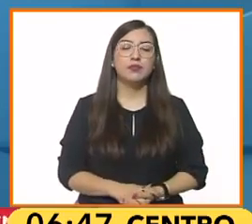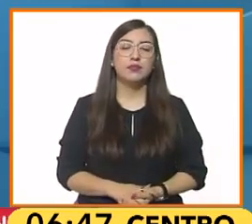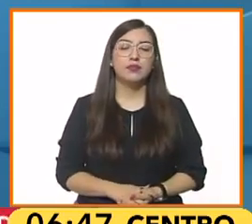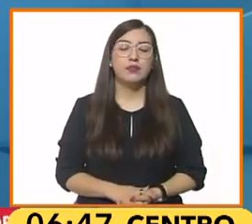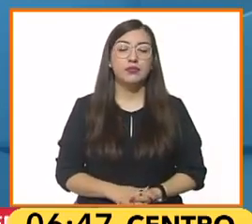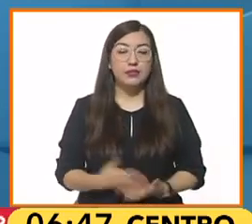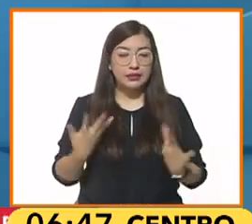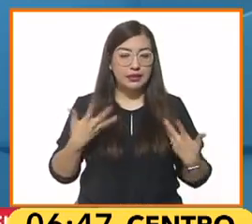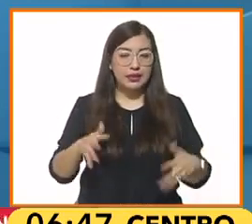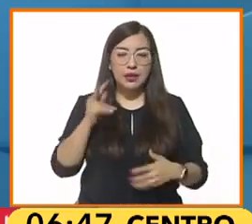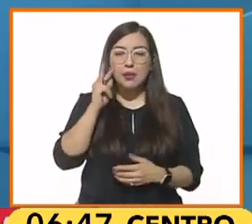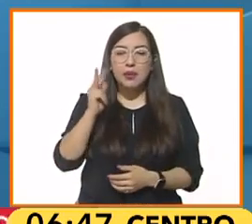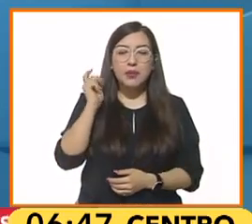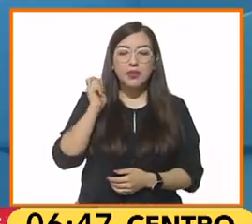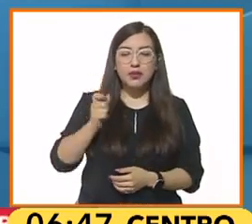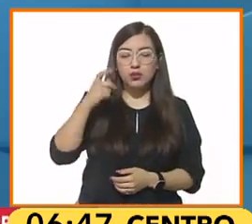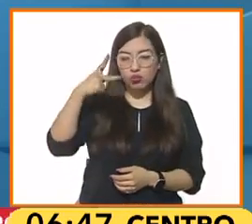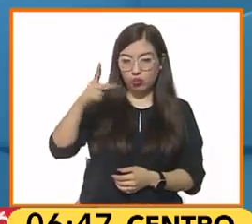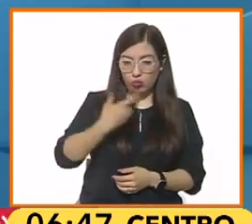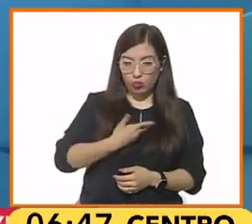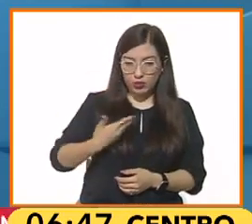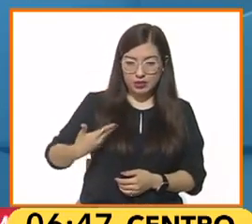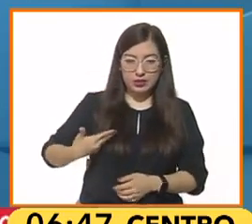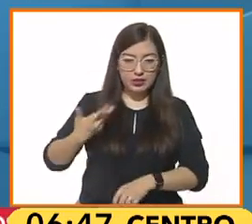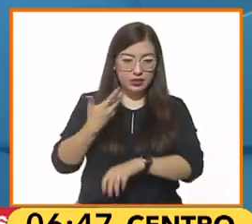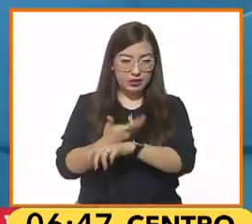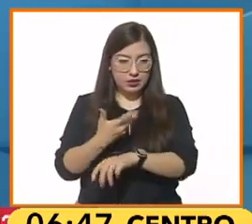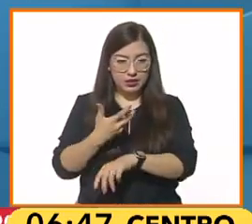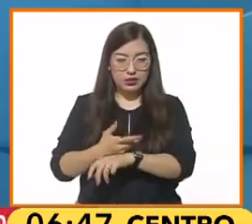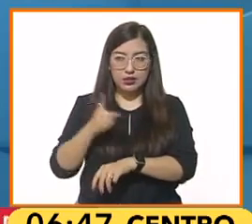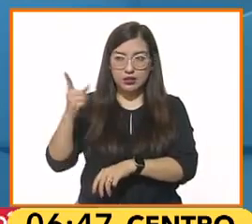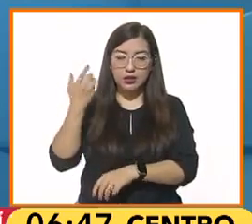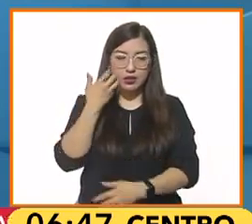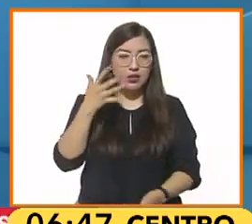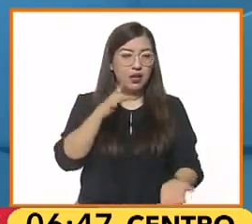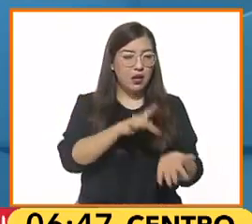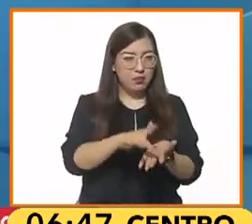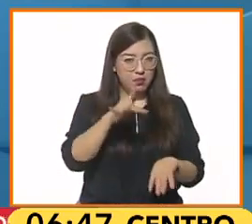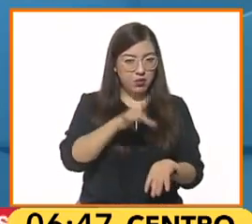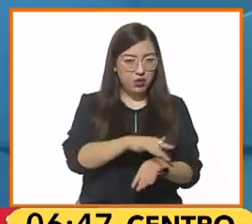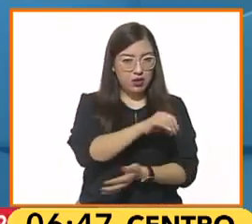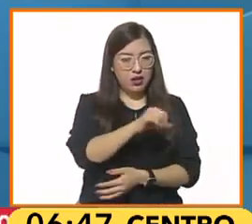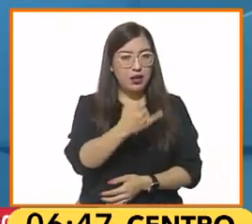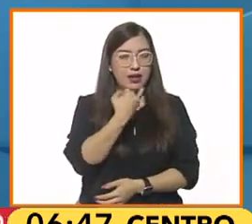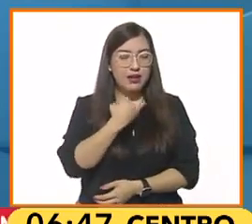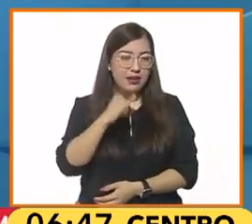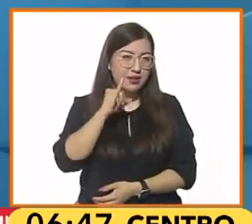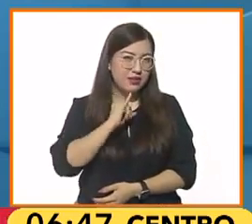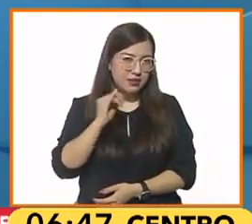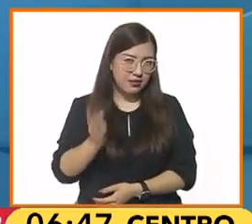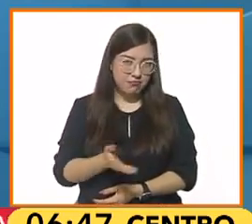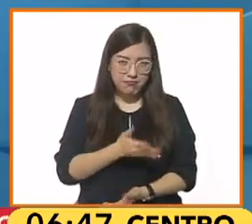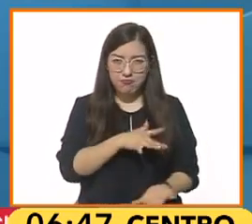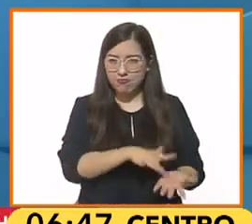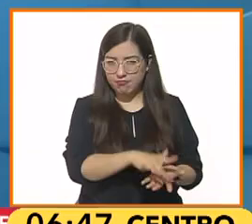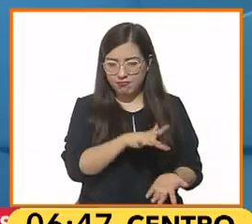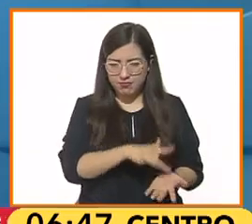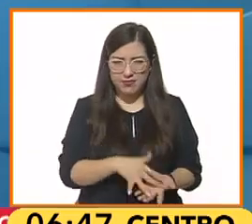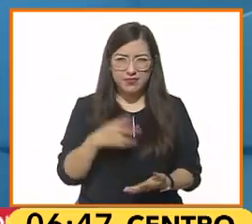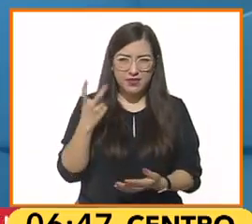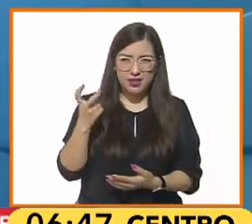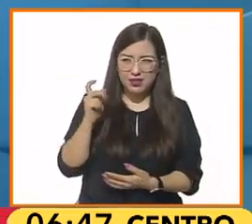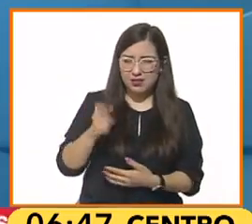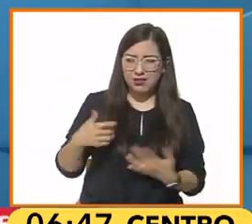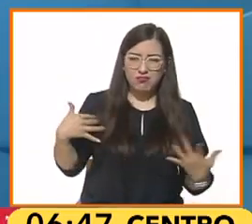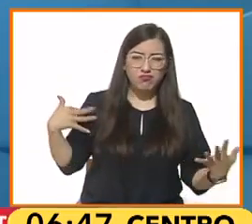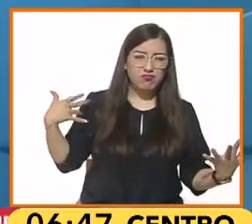clara, Moisés, la postura de Donald Trump de aliado de Israel. Este conflicto se vislumbra por todos los escenarios que